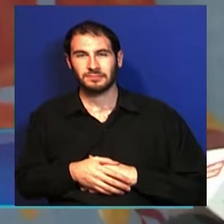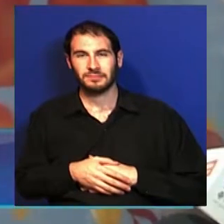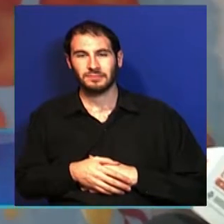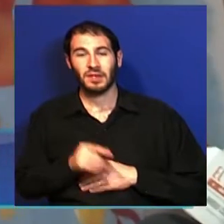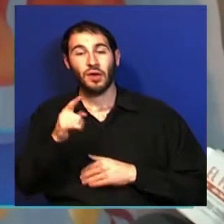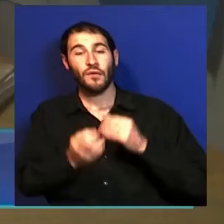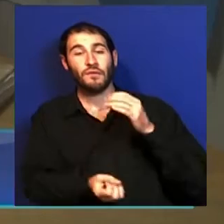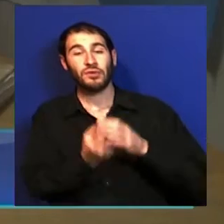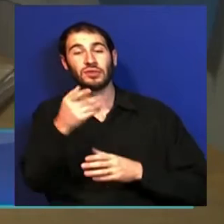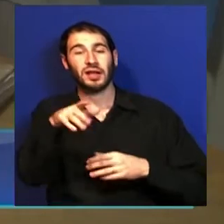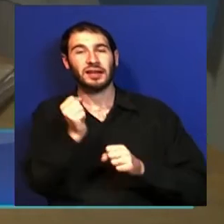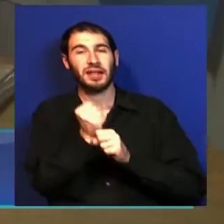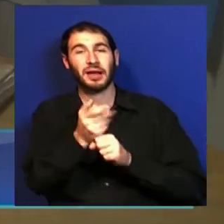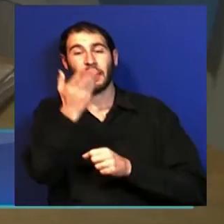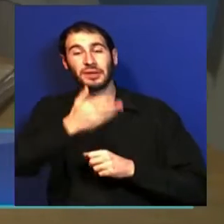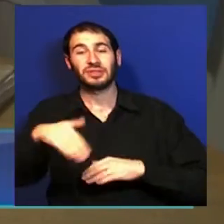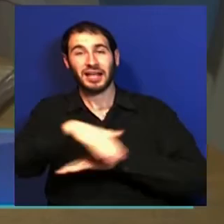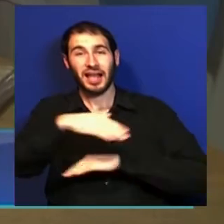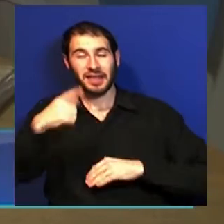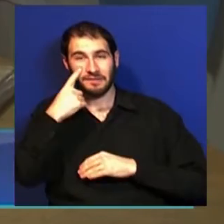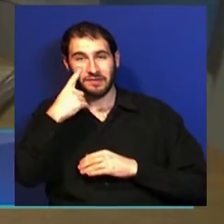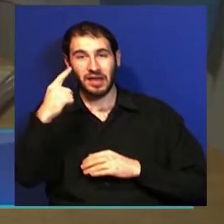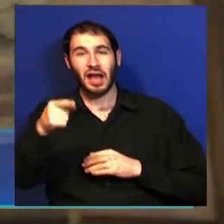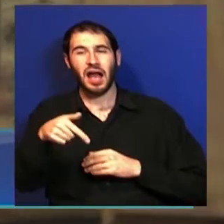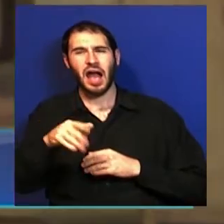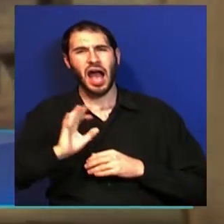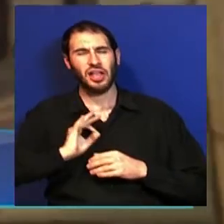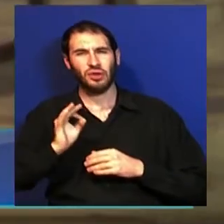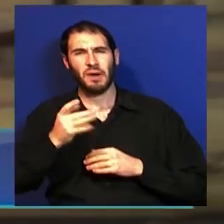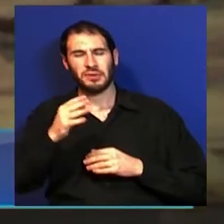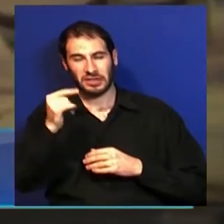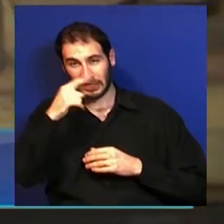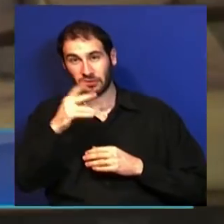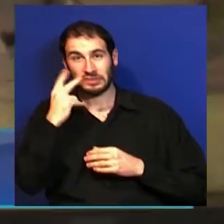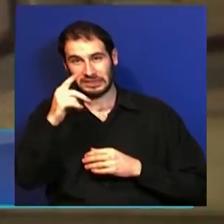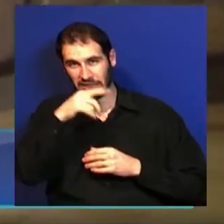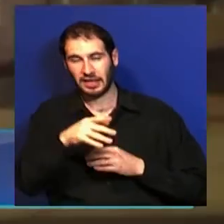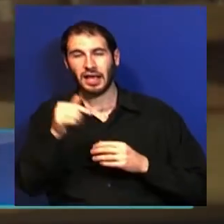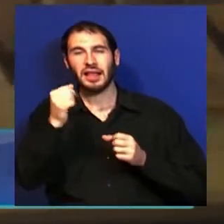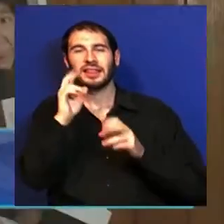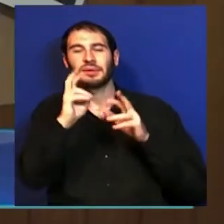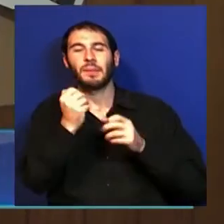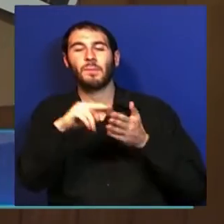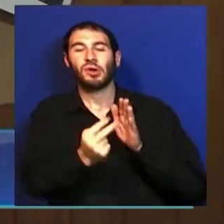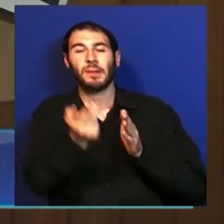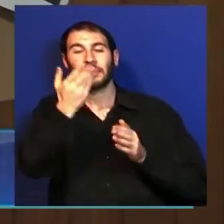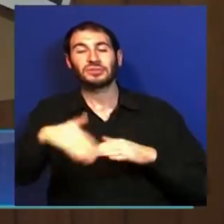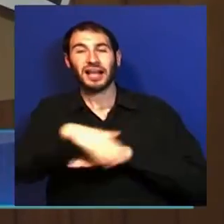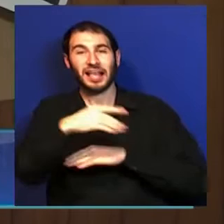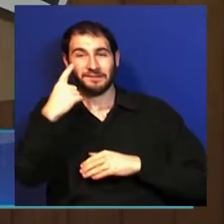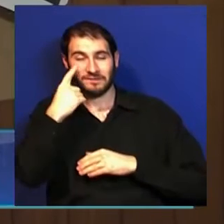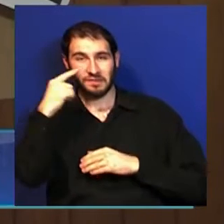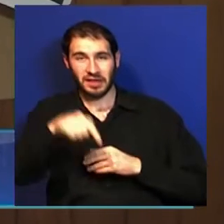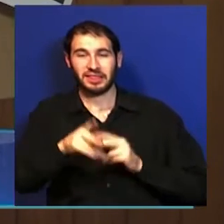Fundación trabaja con personas en situación de calle desde hace casi 9 años. Aborda el tema, la problemática de la persona en situación de calle